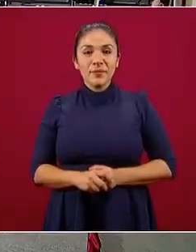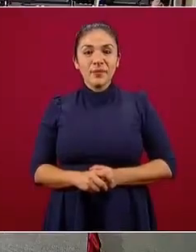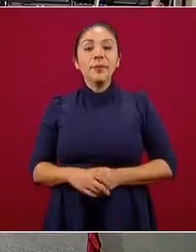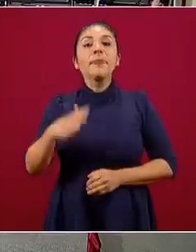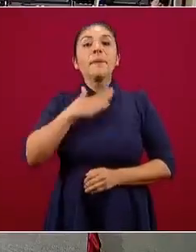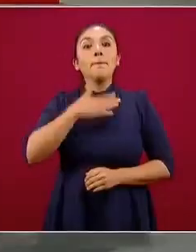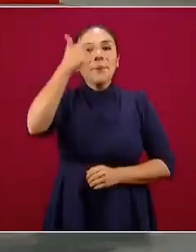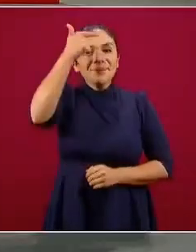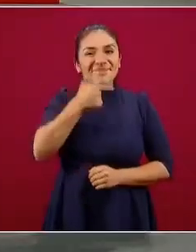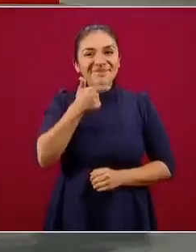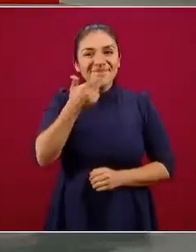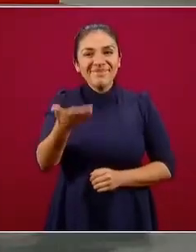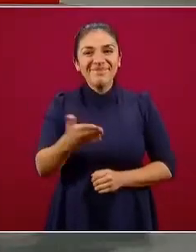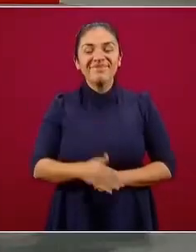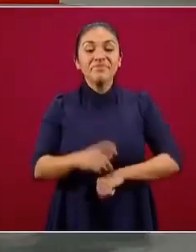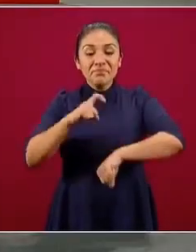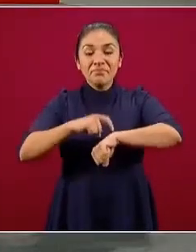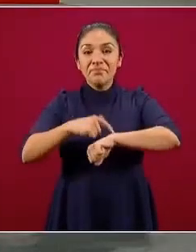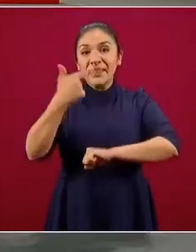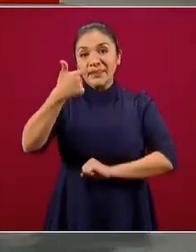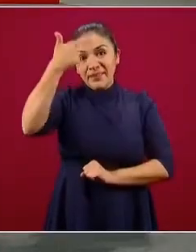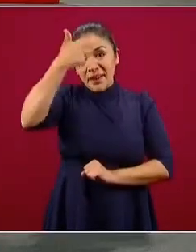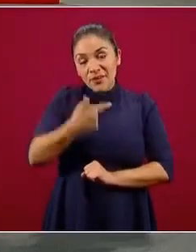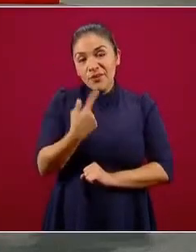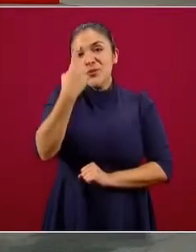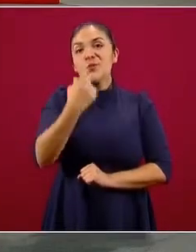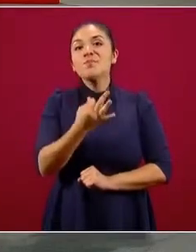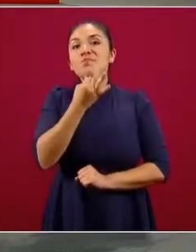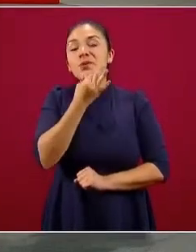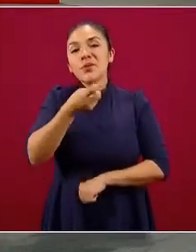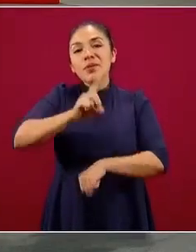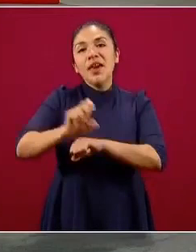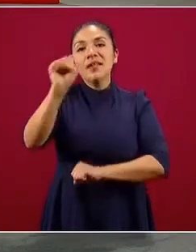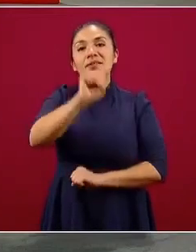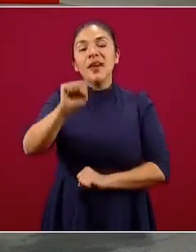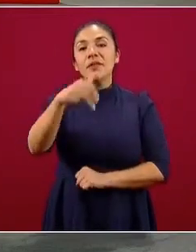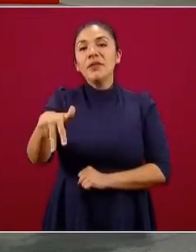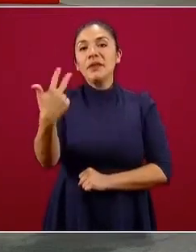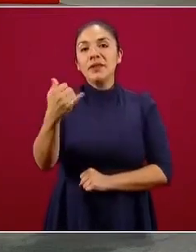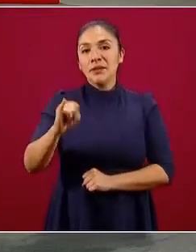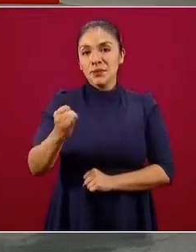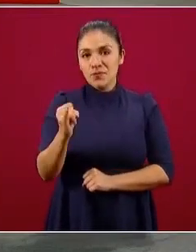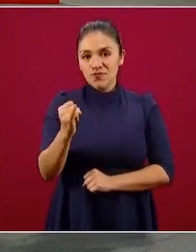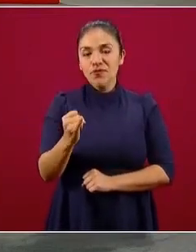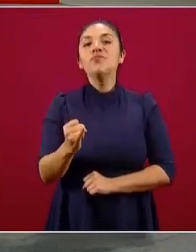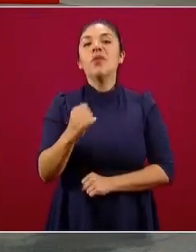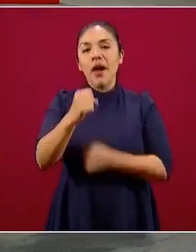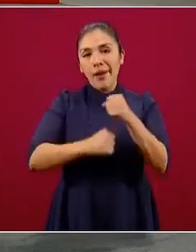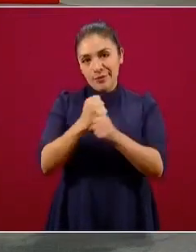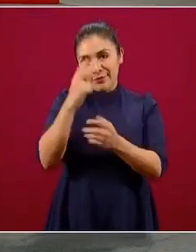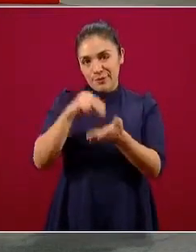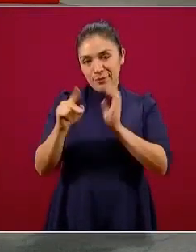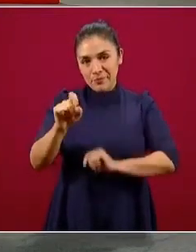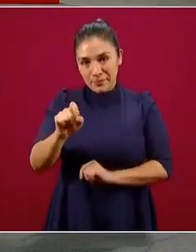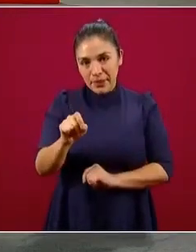Muy buenas noches. Son las 19:01, sábado 13 de junio